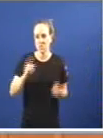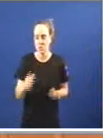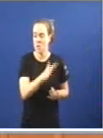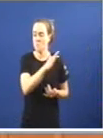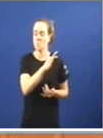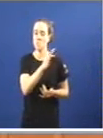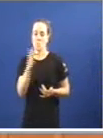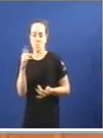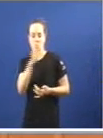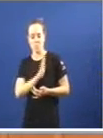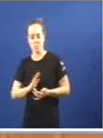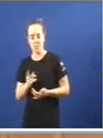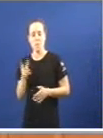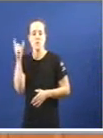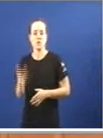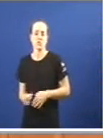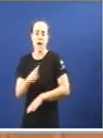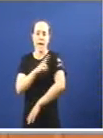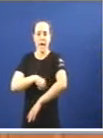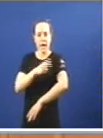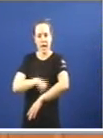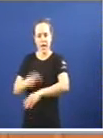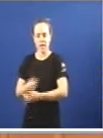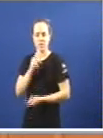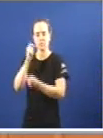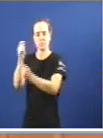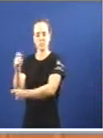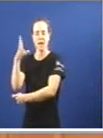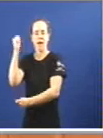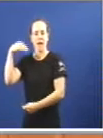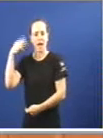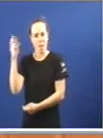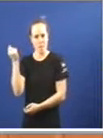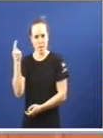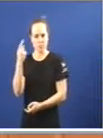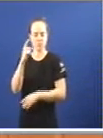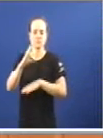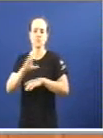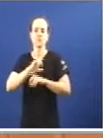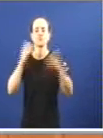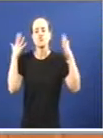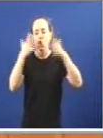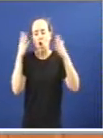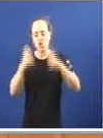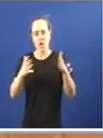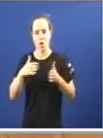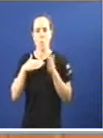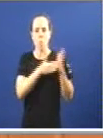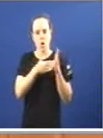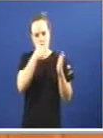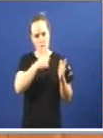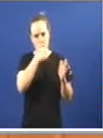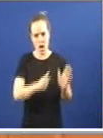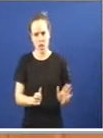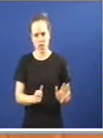a ese es el ente del servicio galego de saúde o señor campa nunca en un consello de oporto de vilagarcía en serio nos